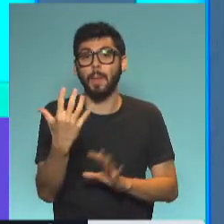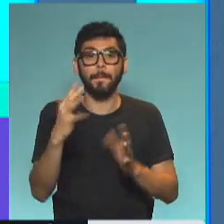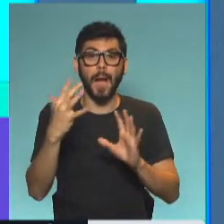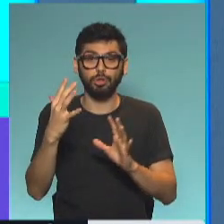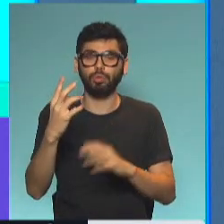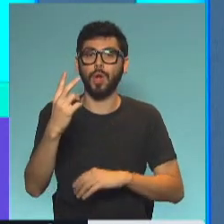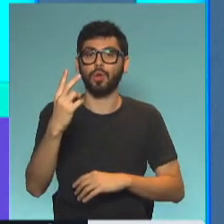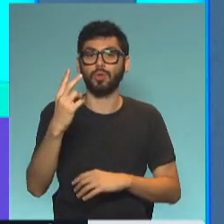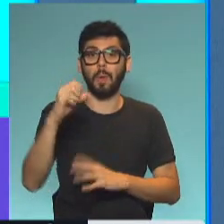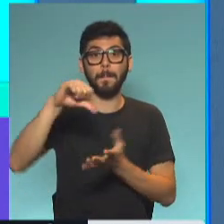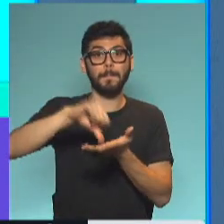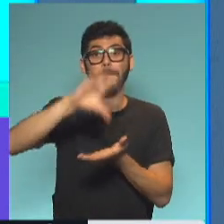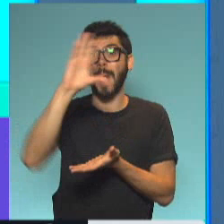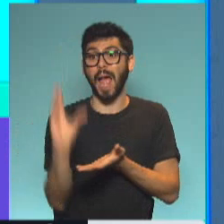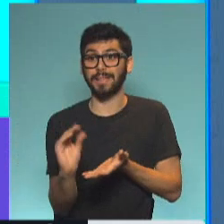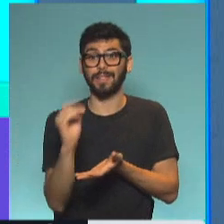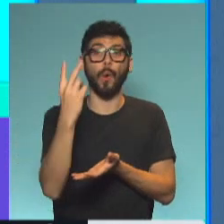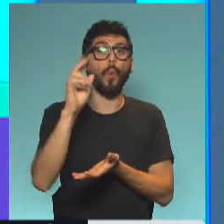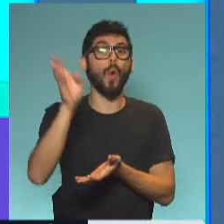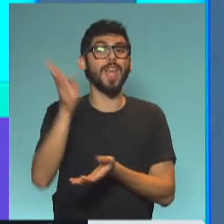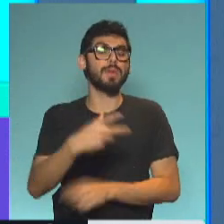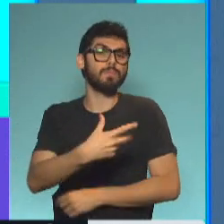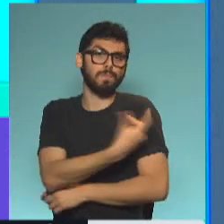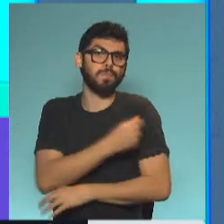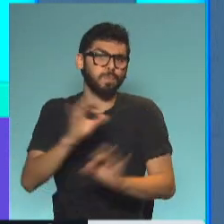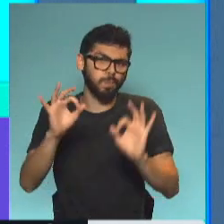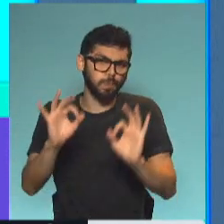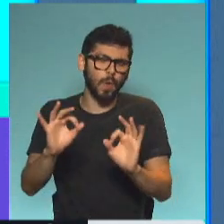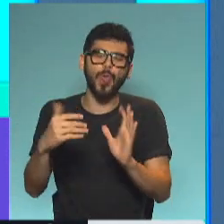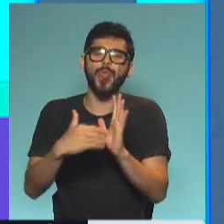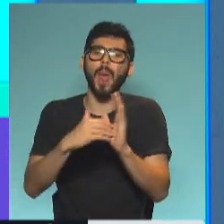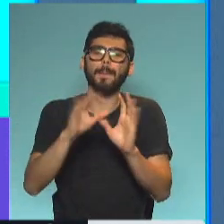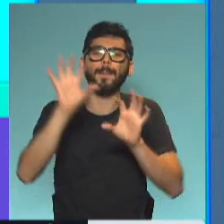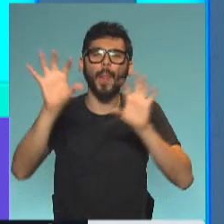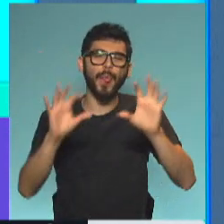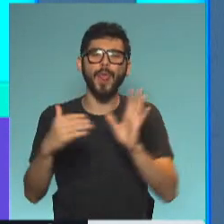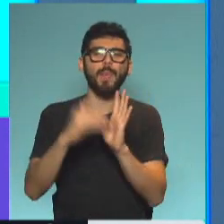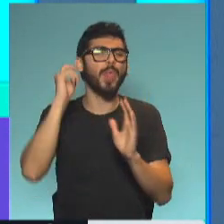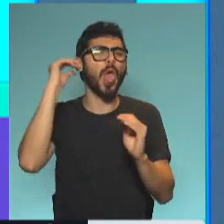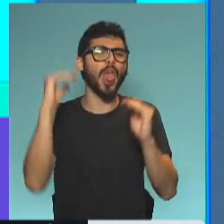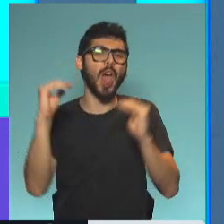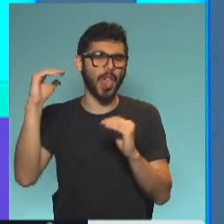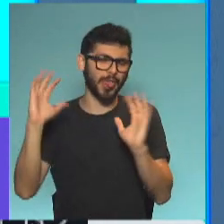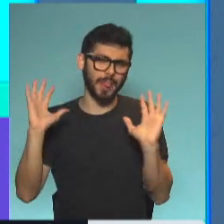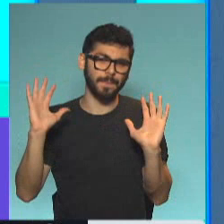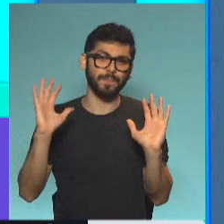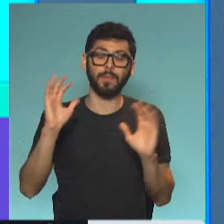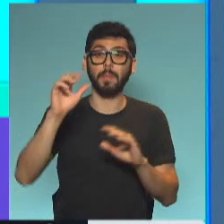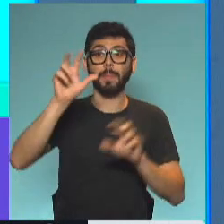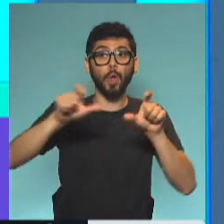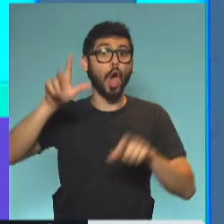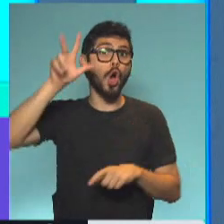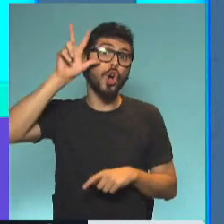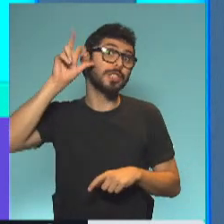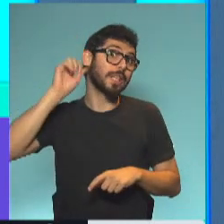20% del país y esto varía según las jurisdicciones según los rangos etarios sabemos que es altísima en los mayores de 80